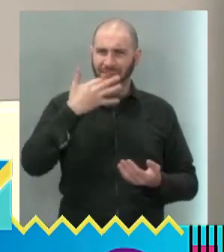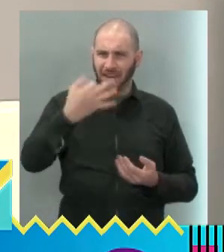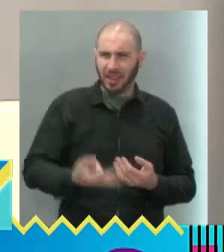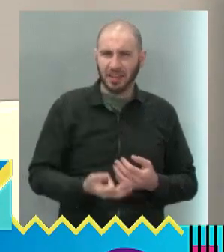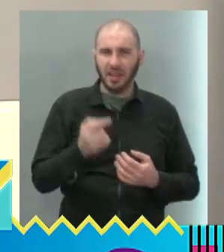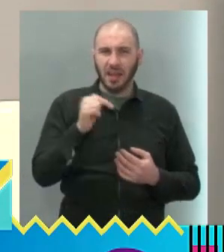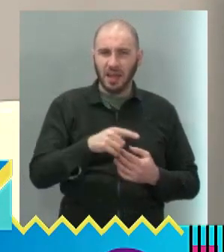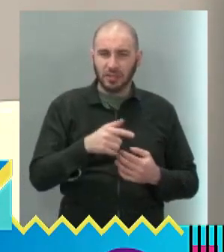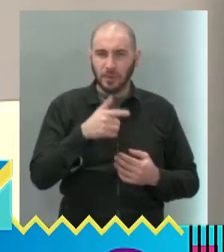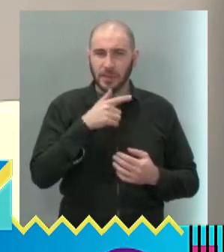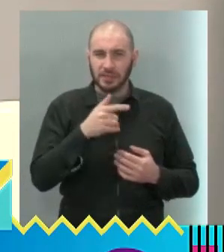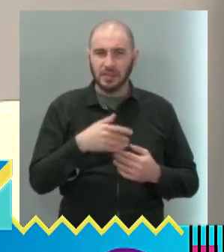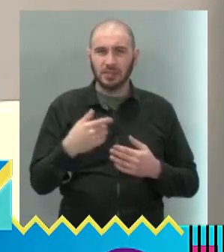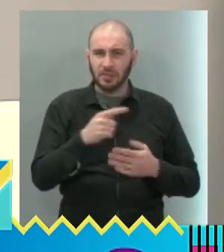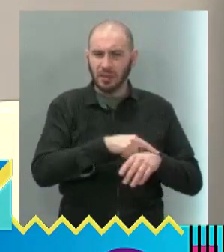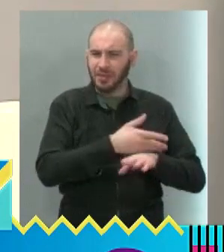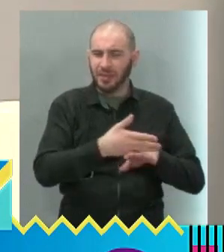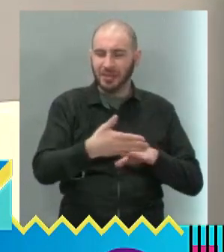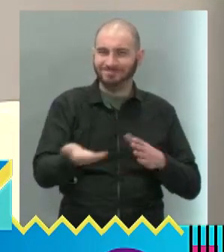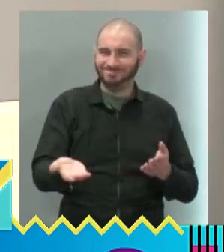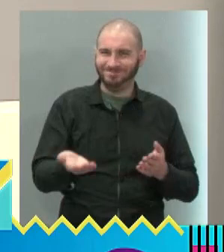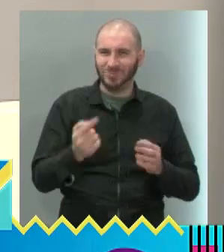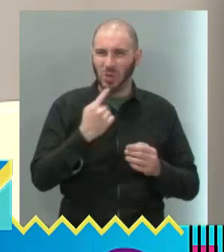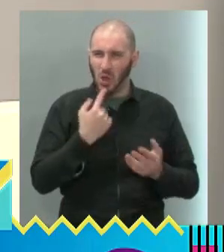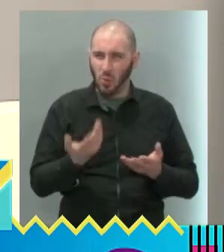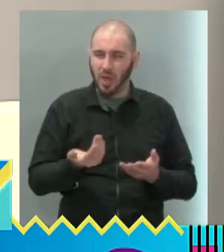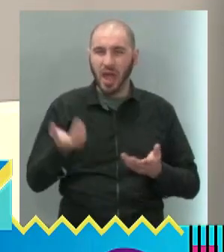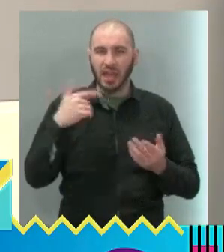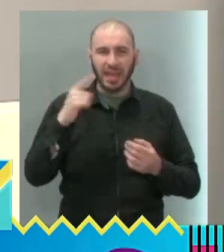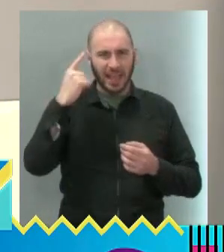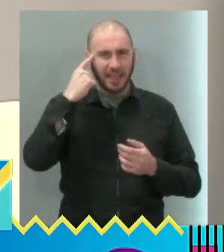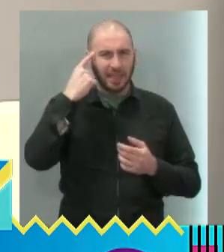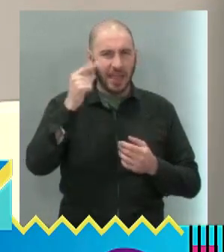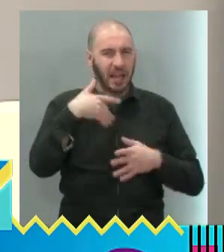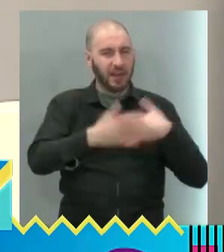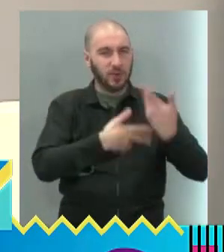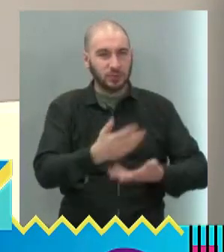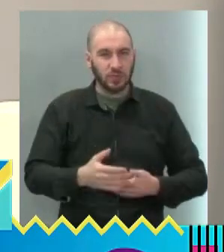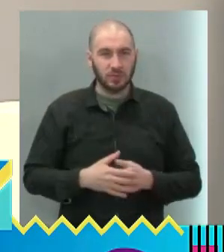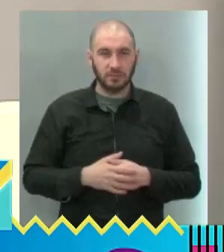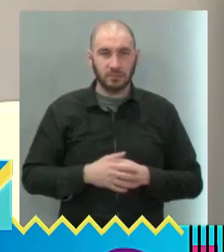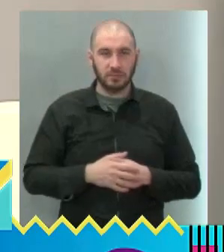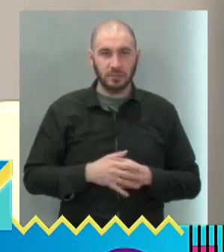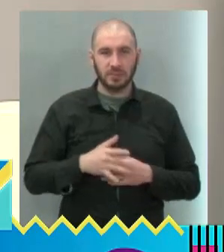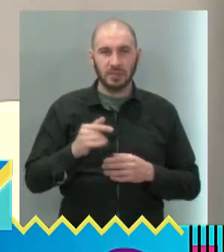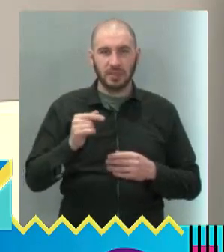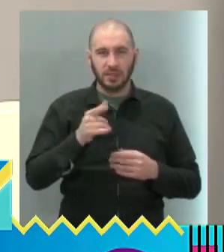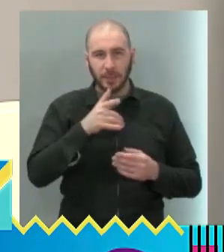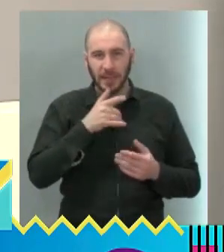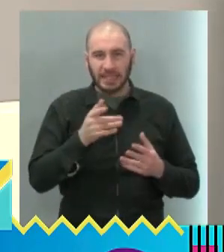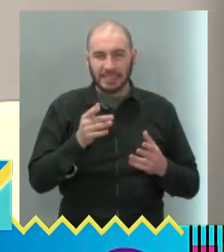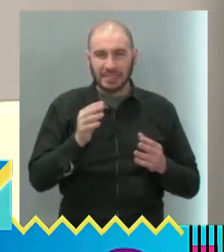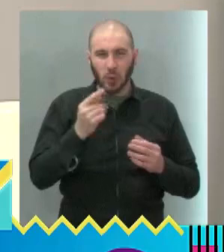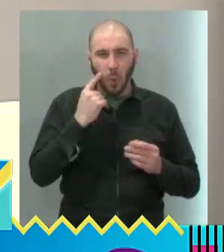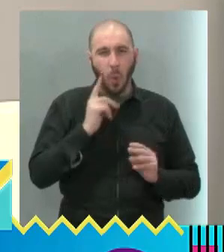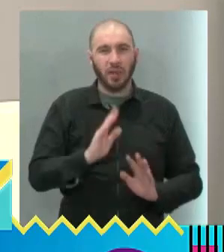realmente esto era un golpe que iba a ser duradero. Por eso digo que aquel concepto de revolución estaba todo tomado